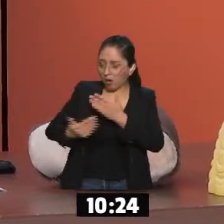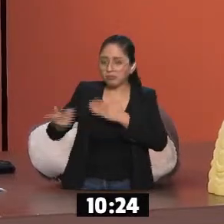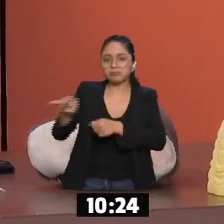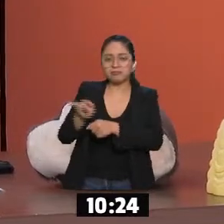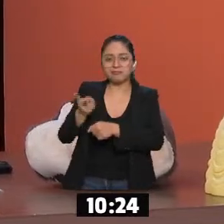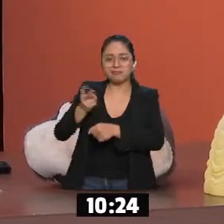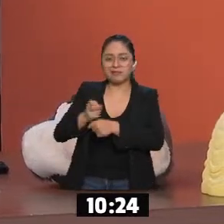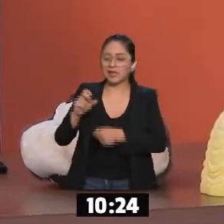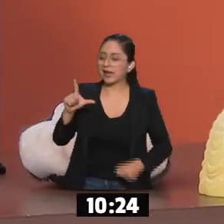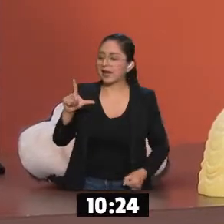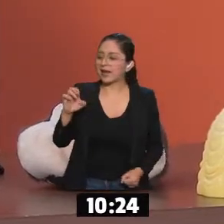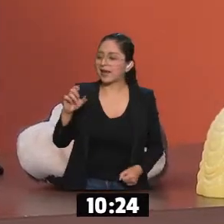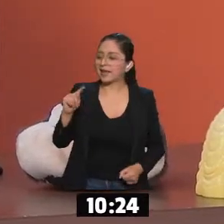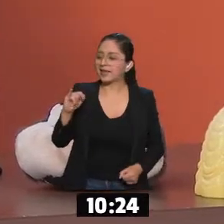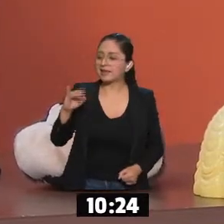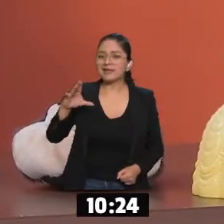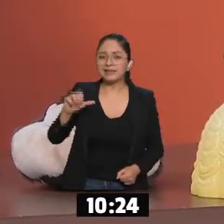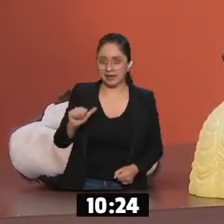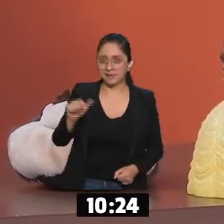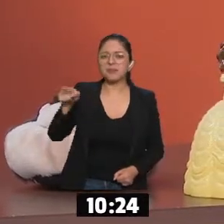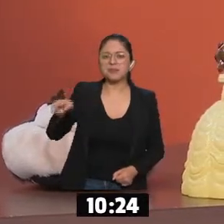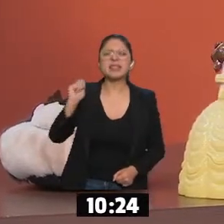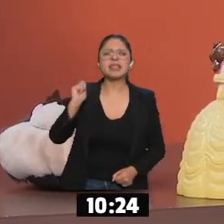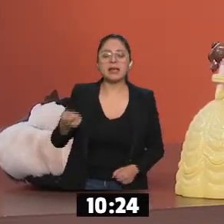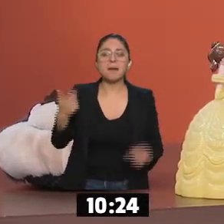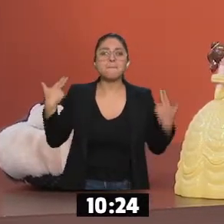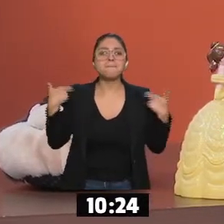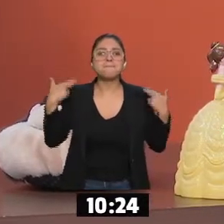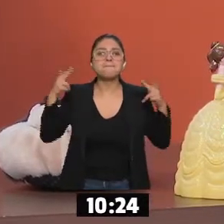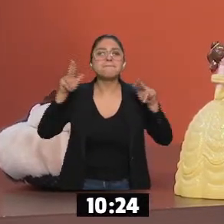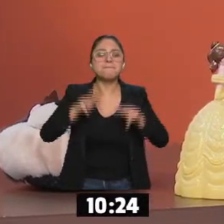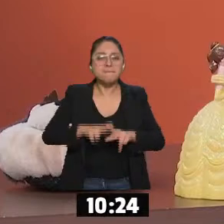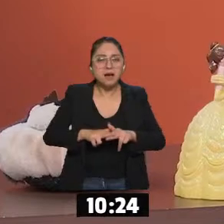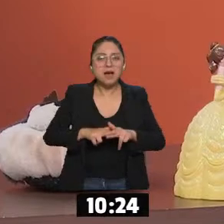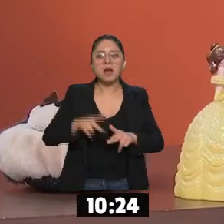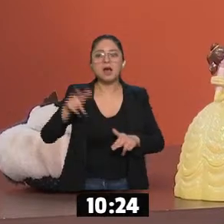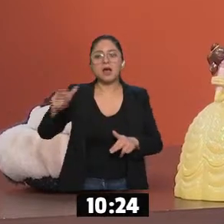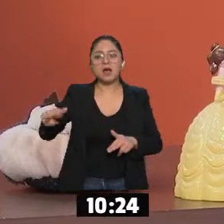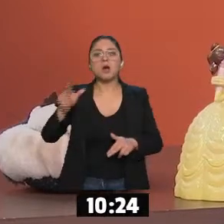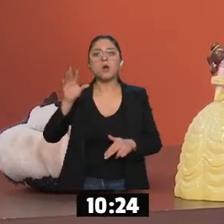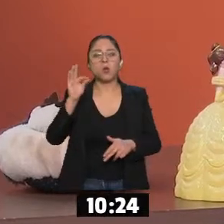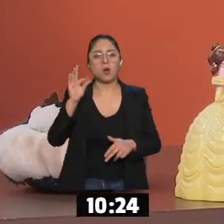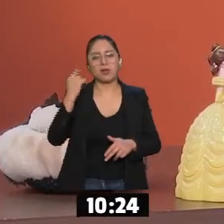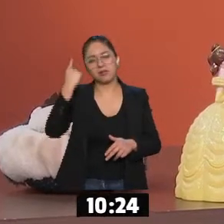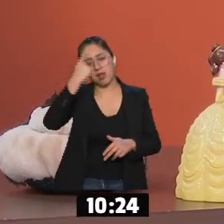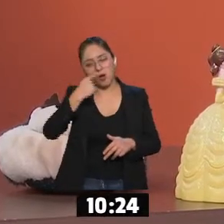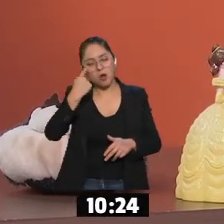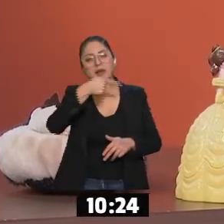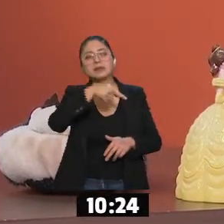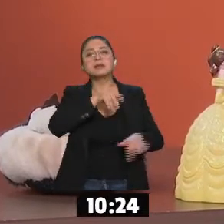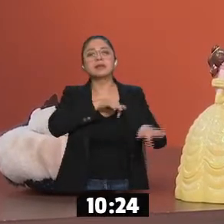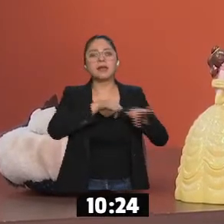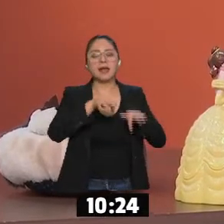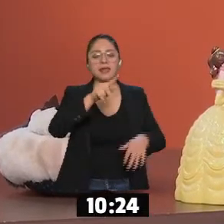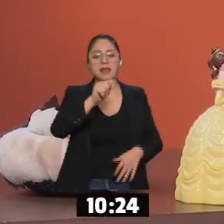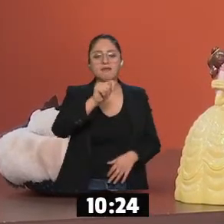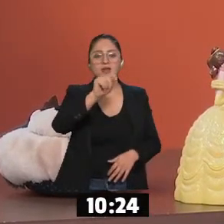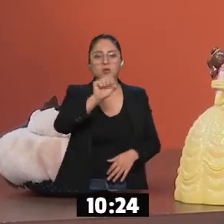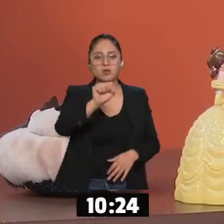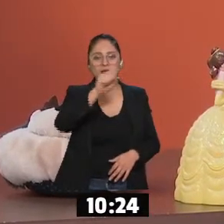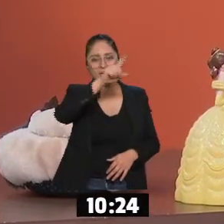es Leticia Aparicio, es profesora de carrera de tiempo completo de la Escuela Nacional de Trabajo Social de la